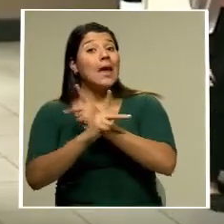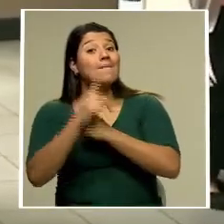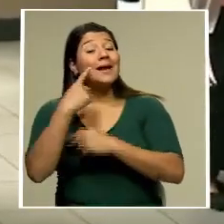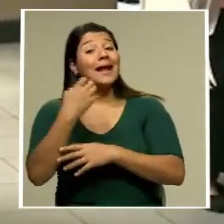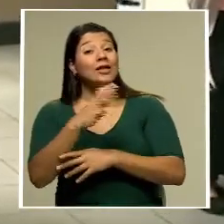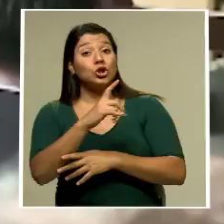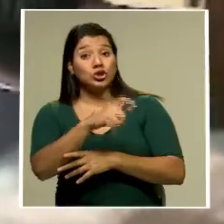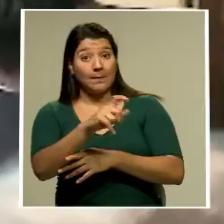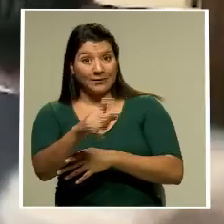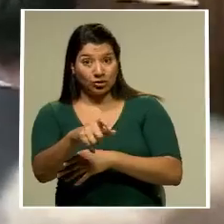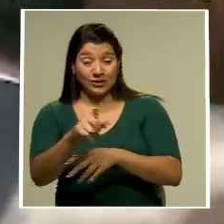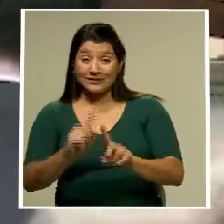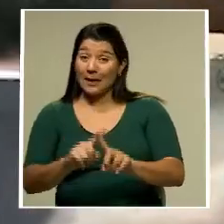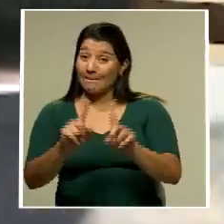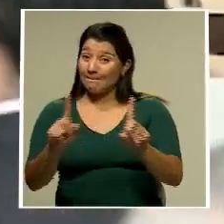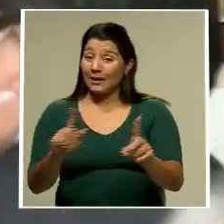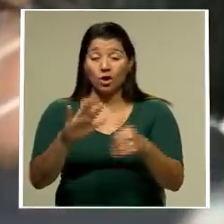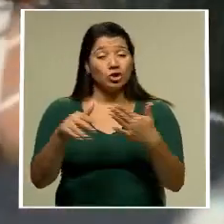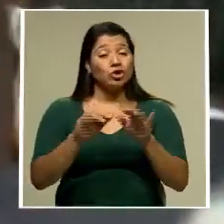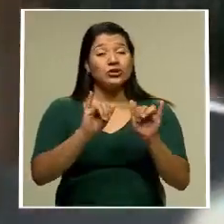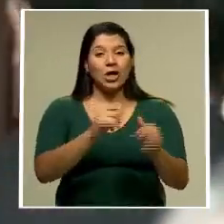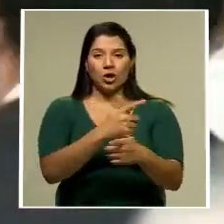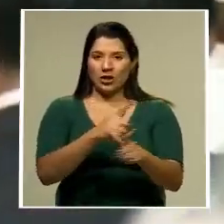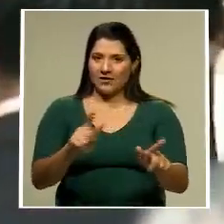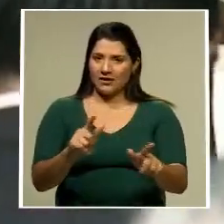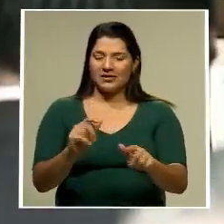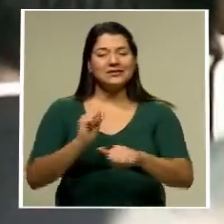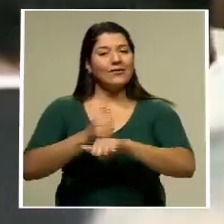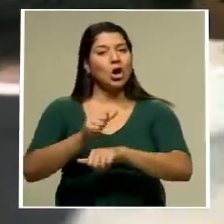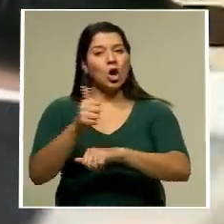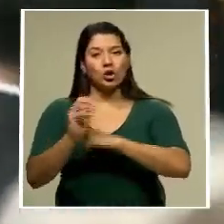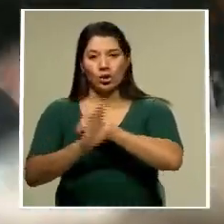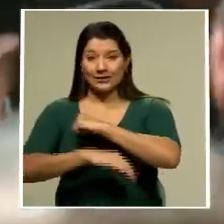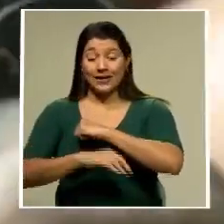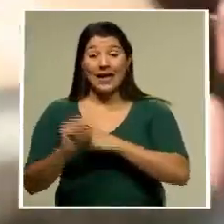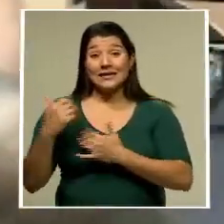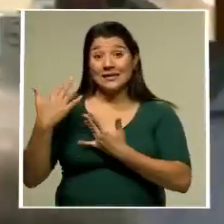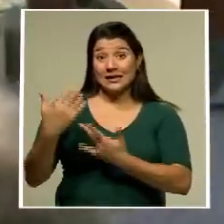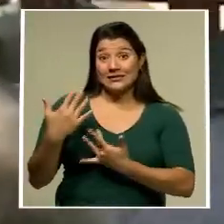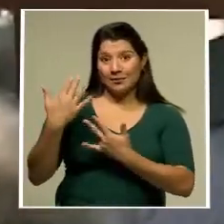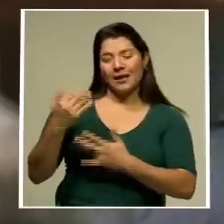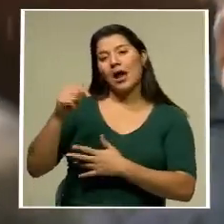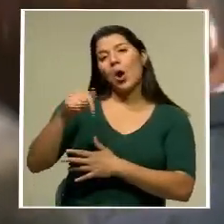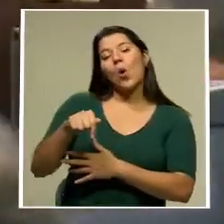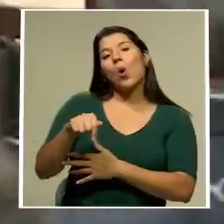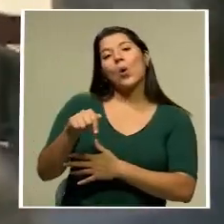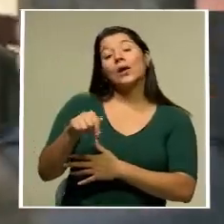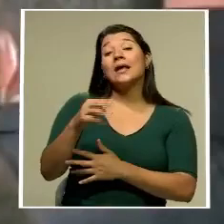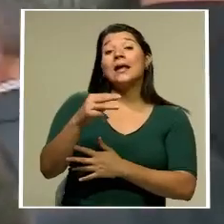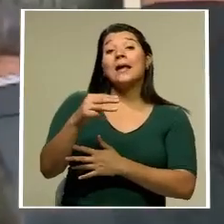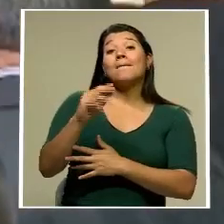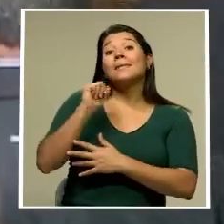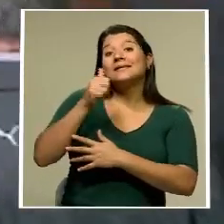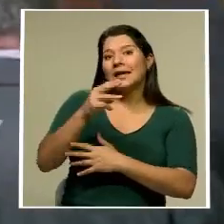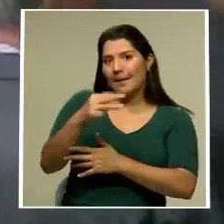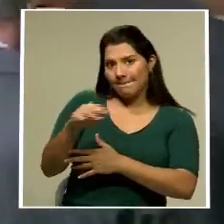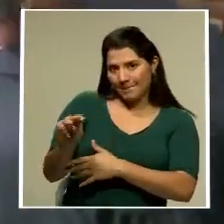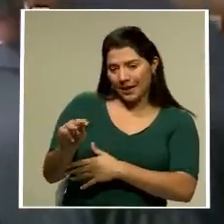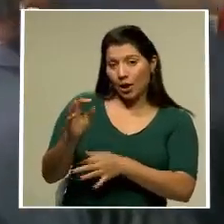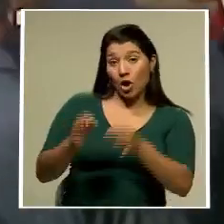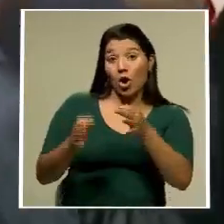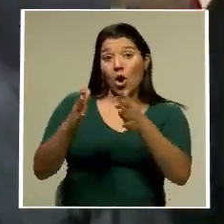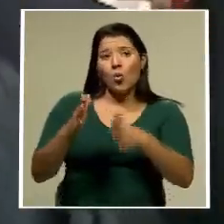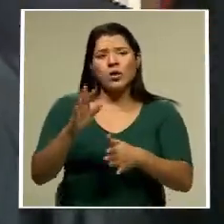caso Cochinilla. Sin embargo, todos quedaron en libertad. Se espera que este miércoles el juez del cargo, Hugo Porter, convoque a quienes